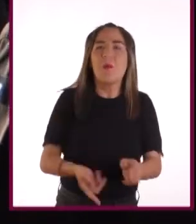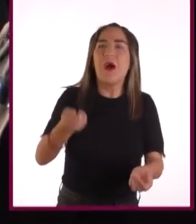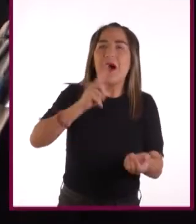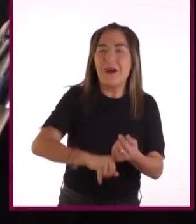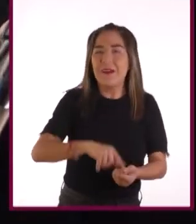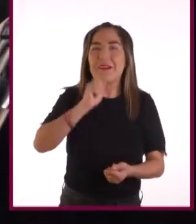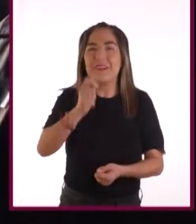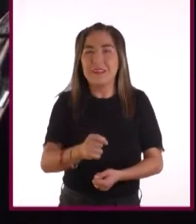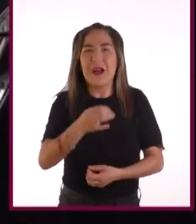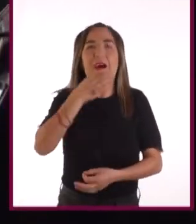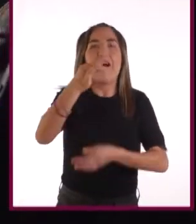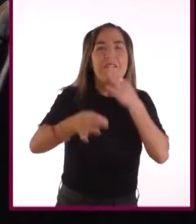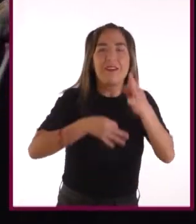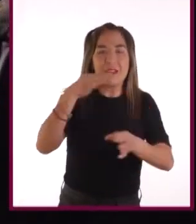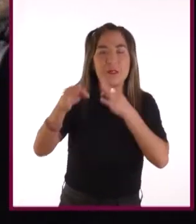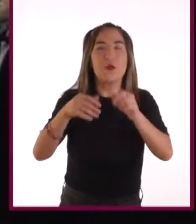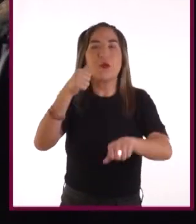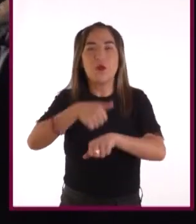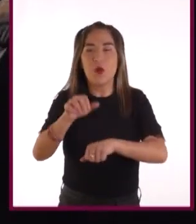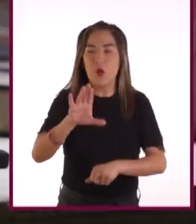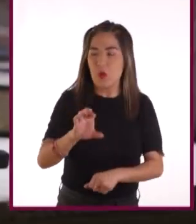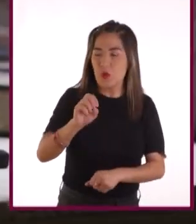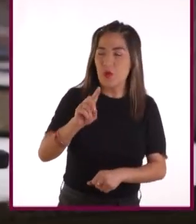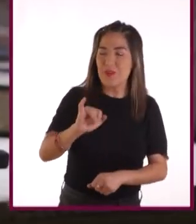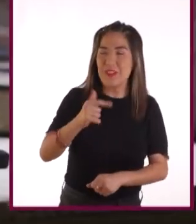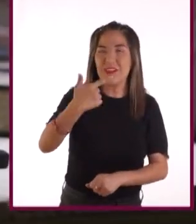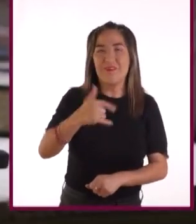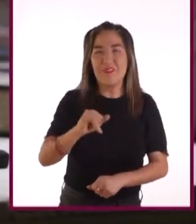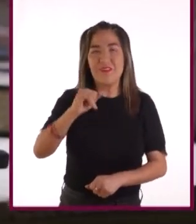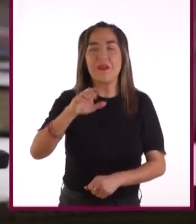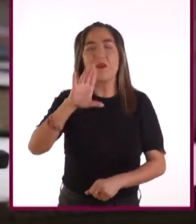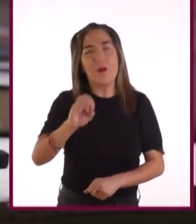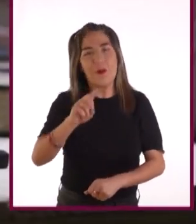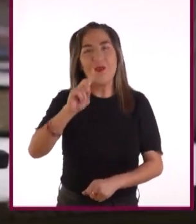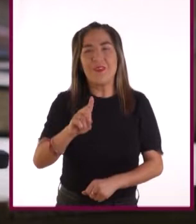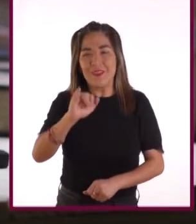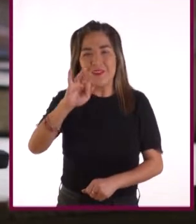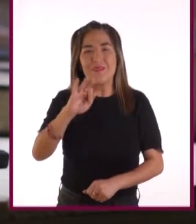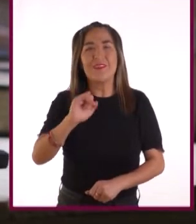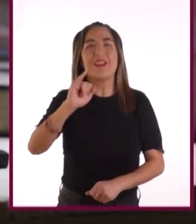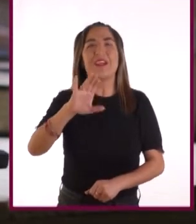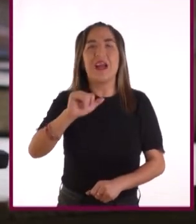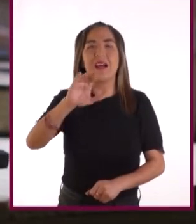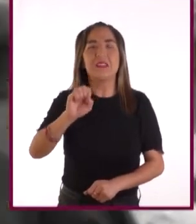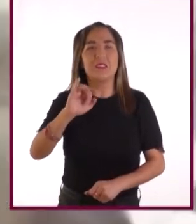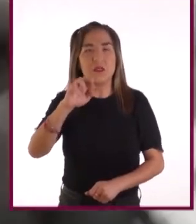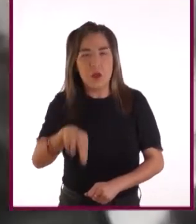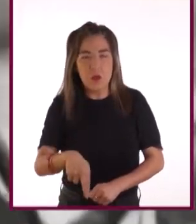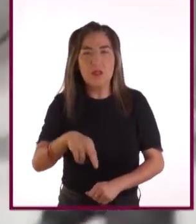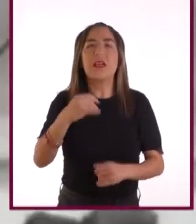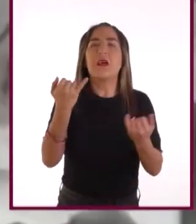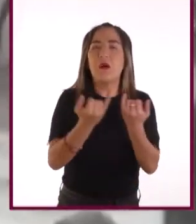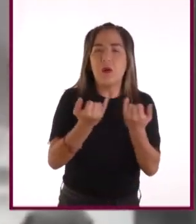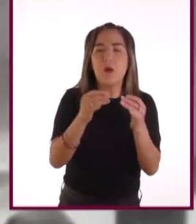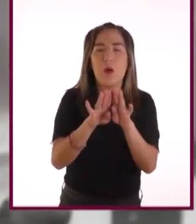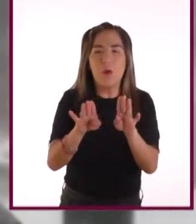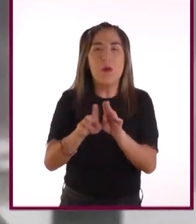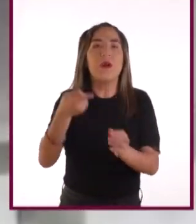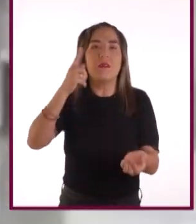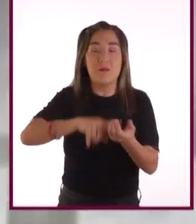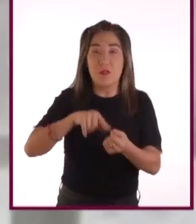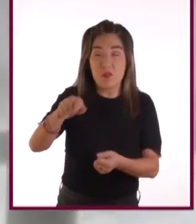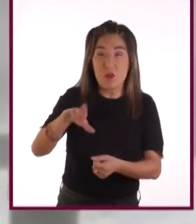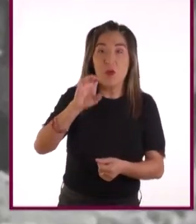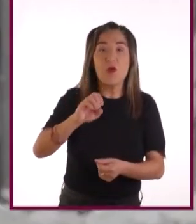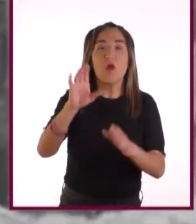la facilidad de codificación y decodificación de los mensajes y su universalidad. El código Morse también ha